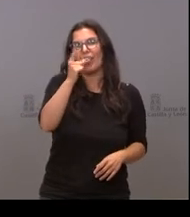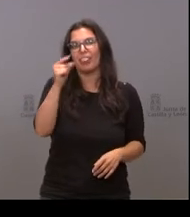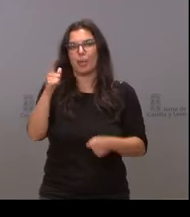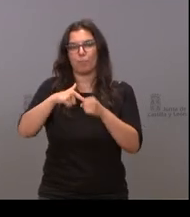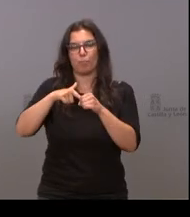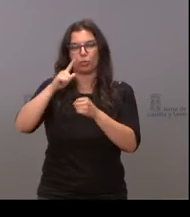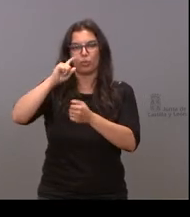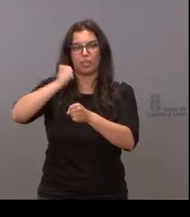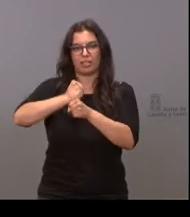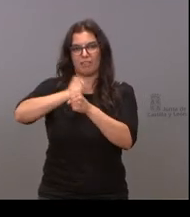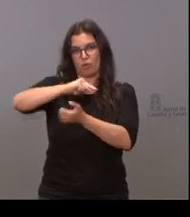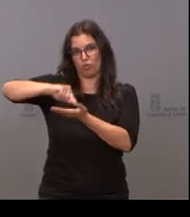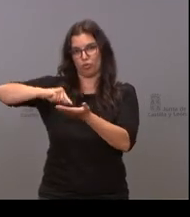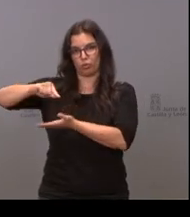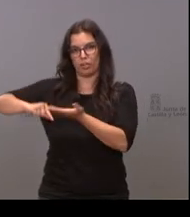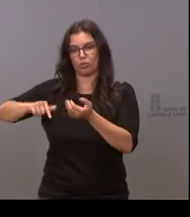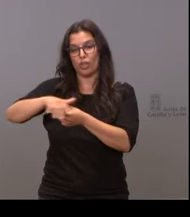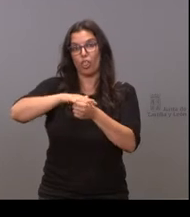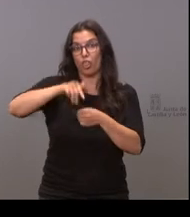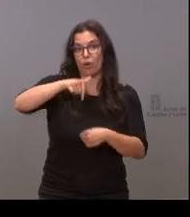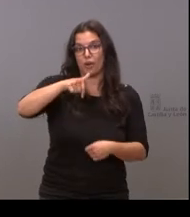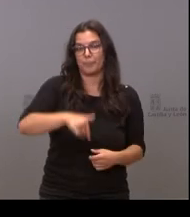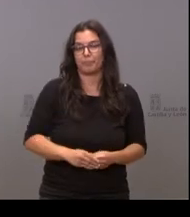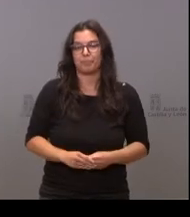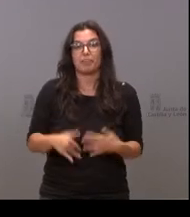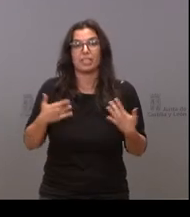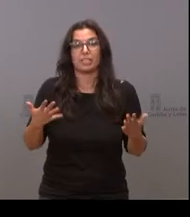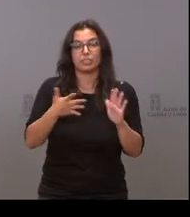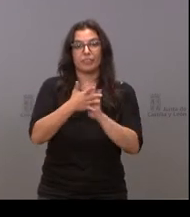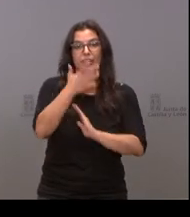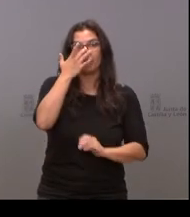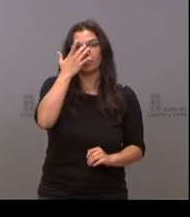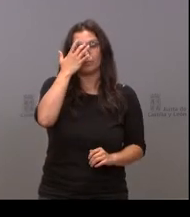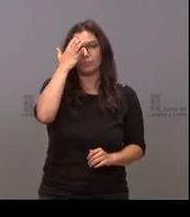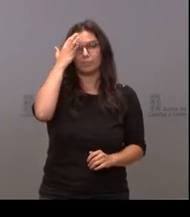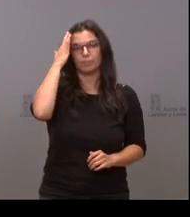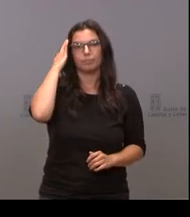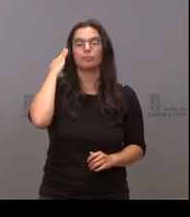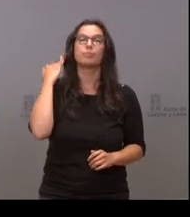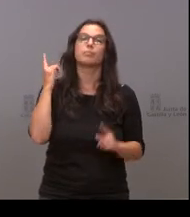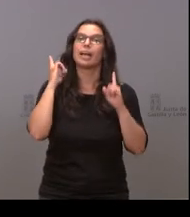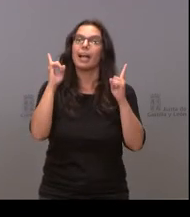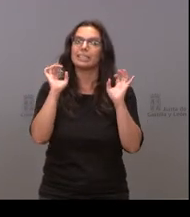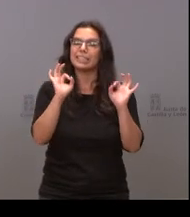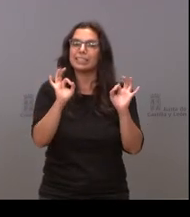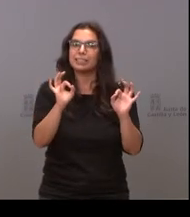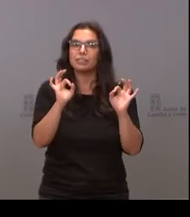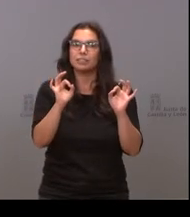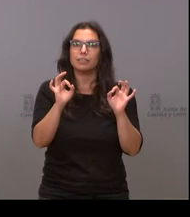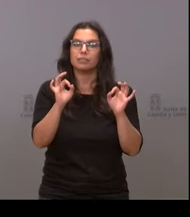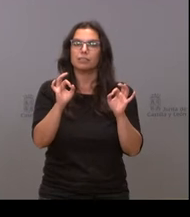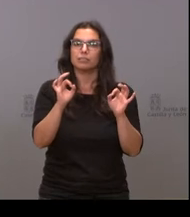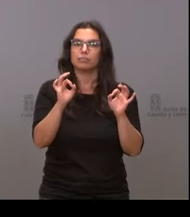de trabajo en esta zona estamos por tanto con un caso concreto siendo